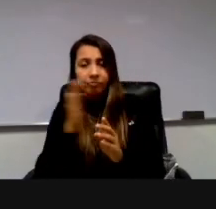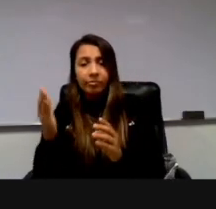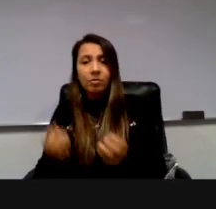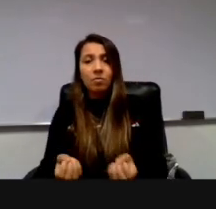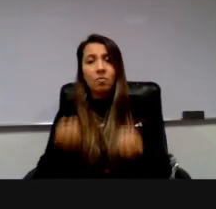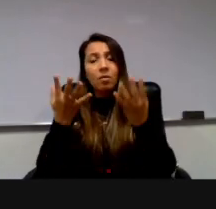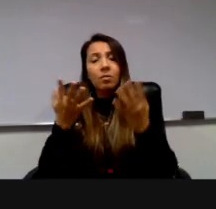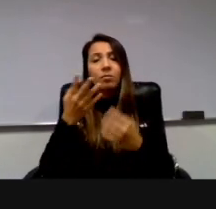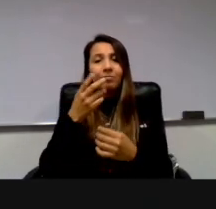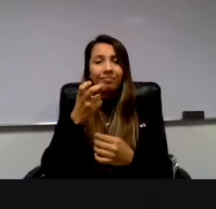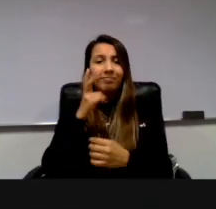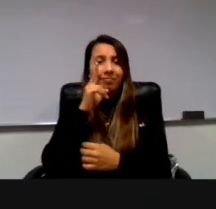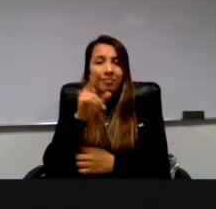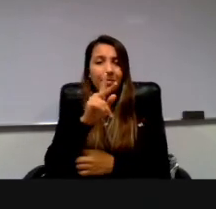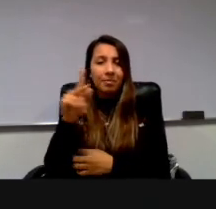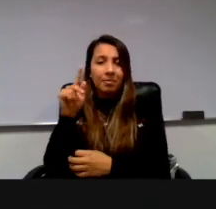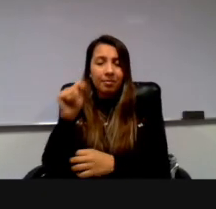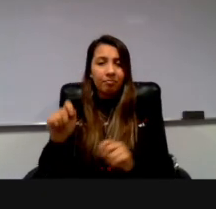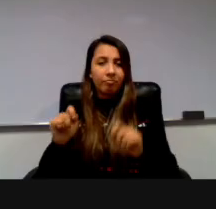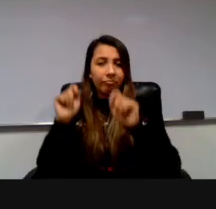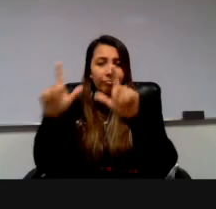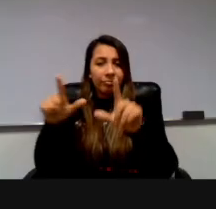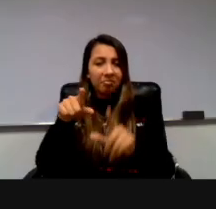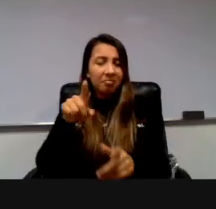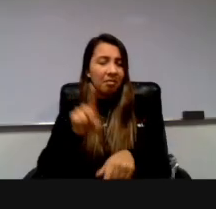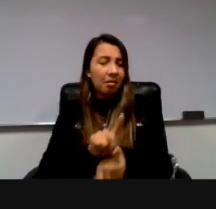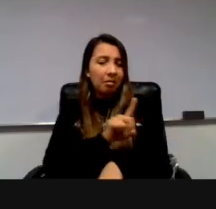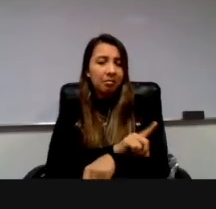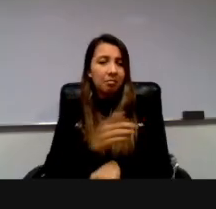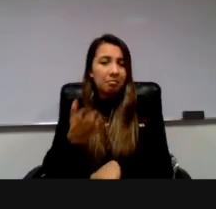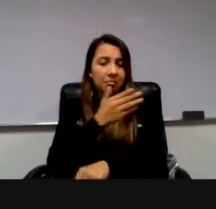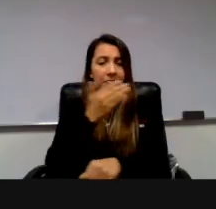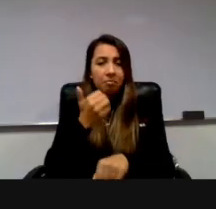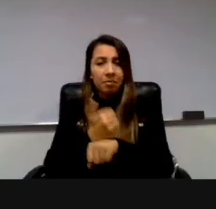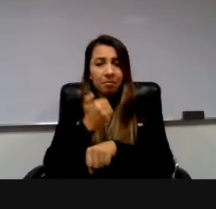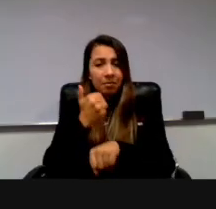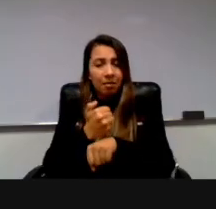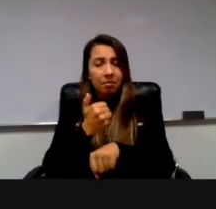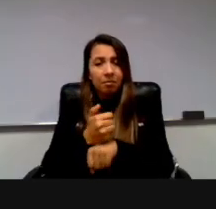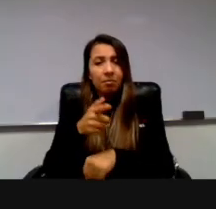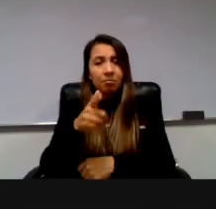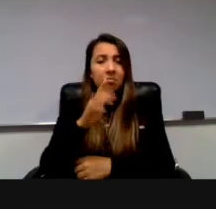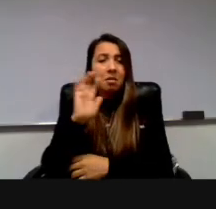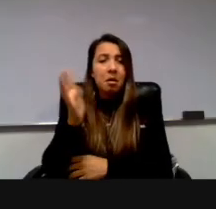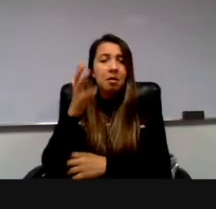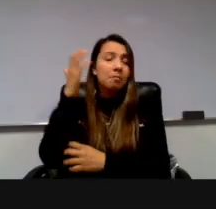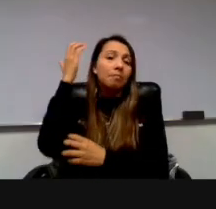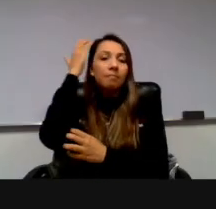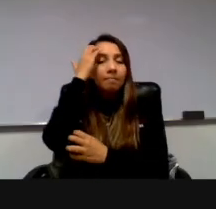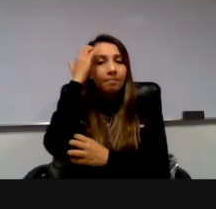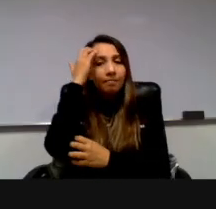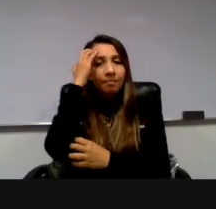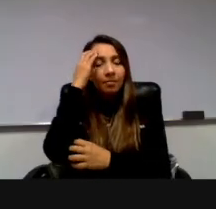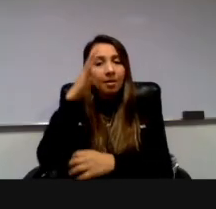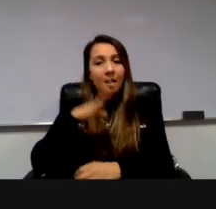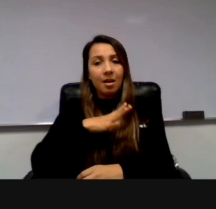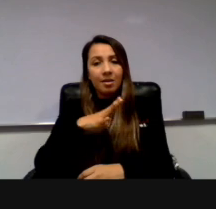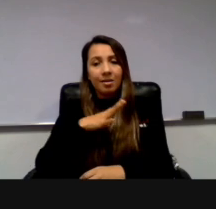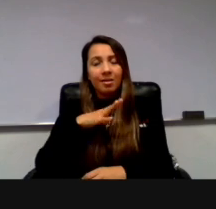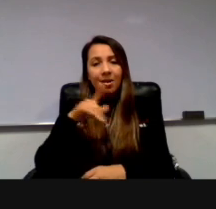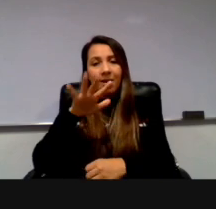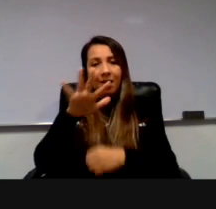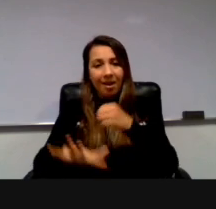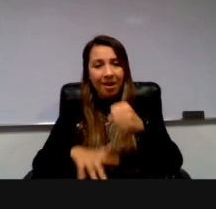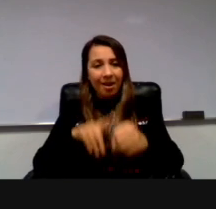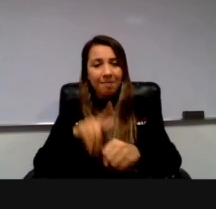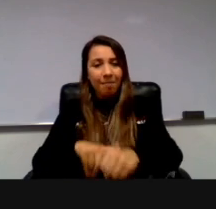esta diapositiva que seguramente la hemos visto desde la primaria, ¿no? En donde vemos las extremidades de estos mamíferos,